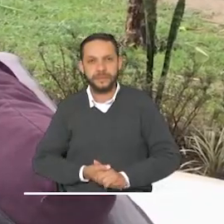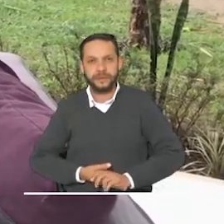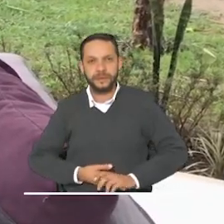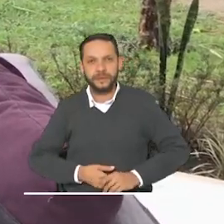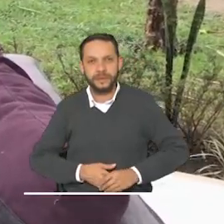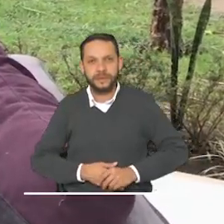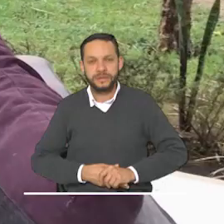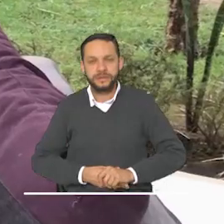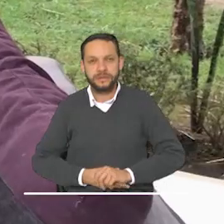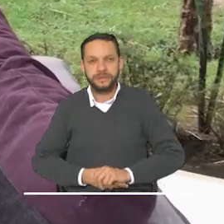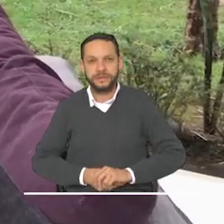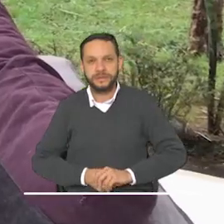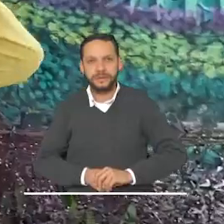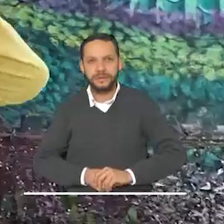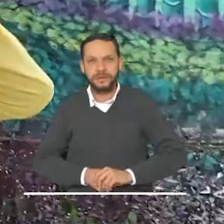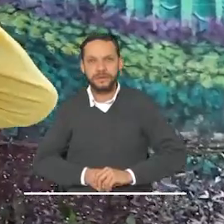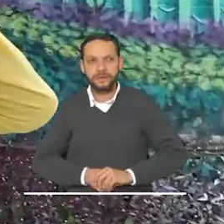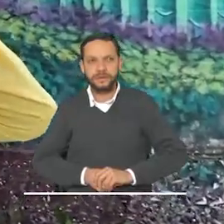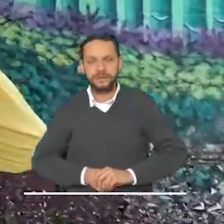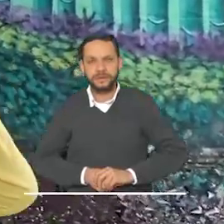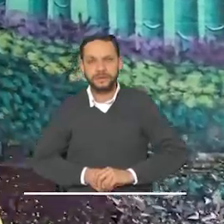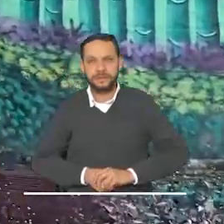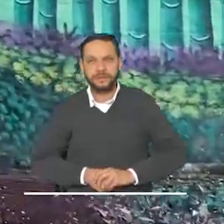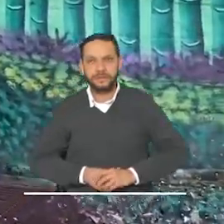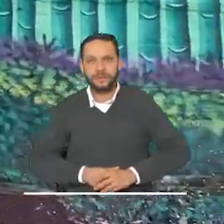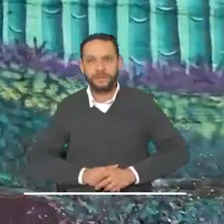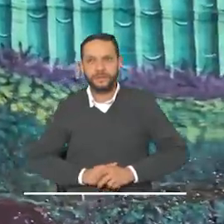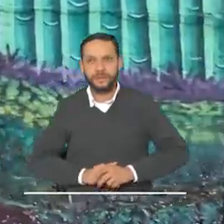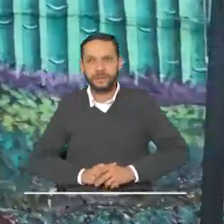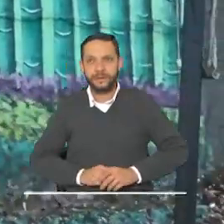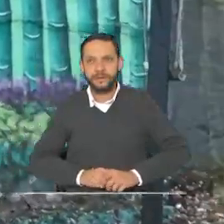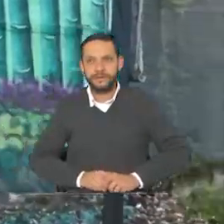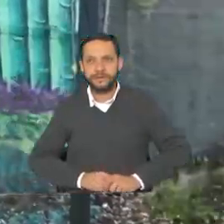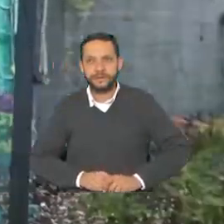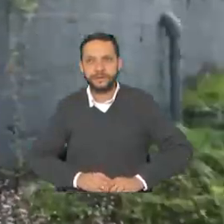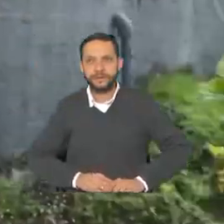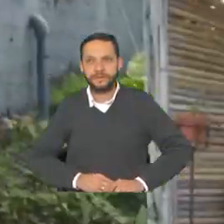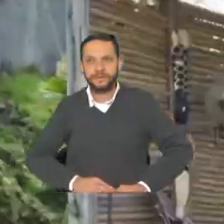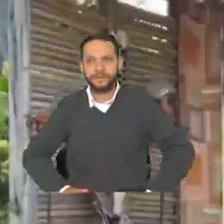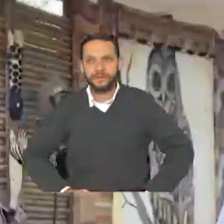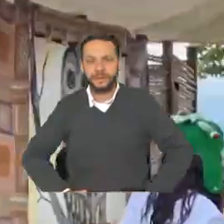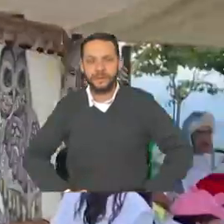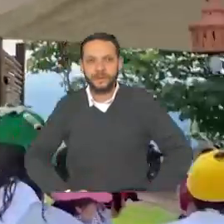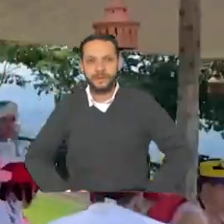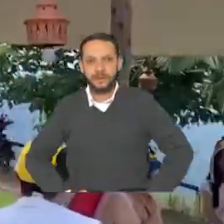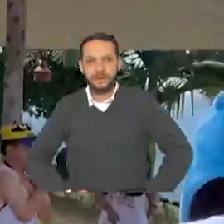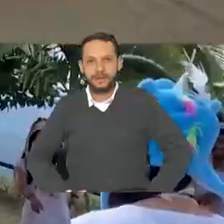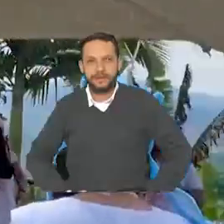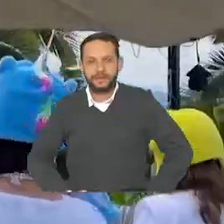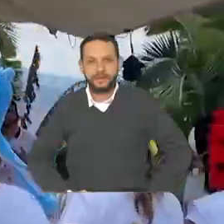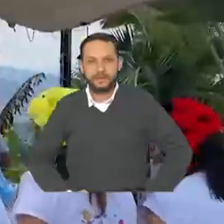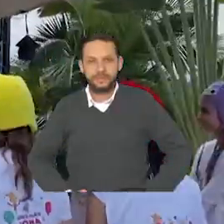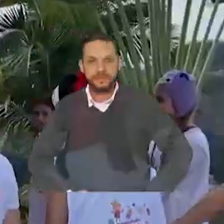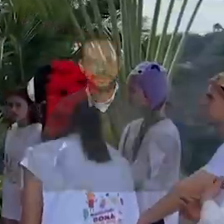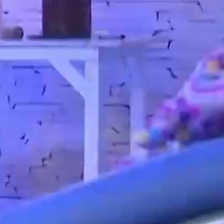Sintiendo mi corazón mientras poco a poco cae el sol, un poco de anhelo por amor.